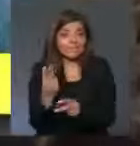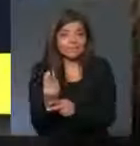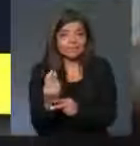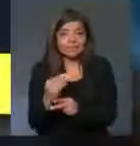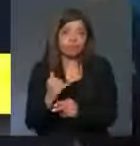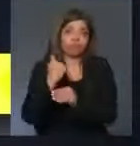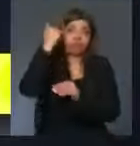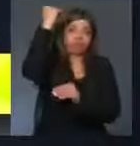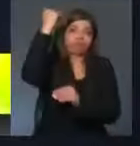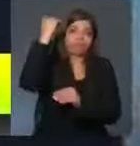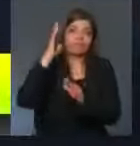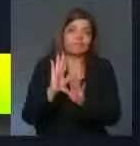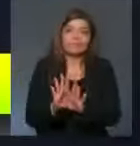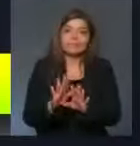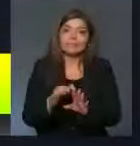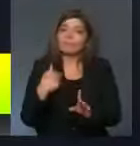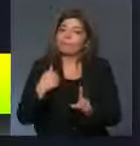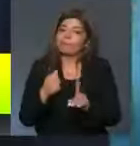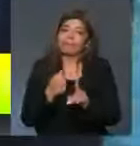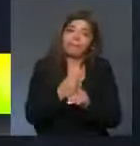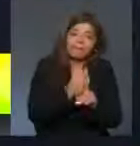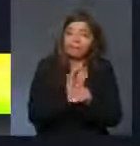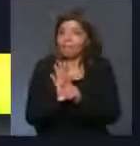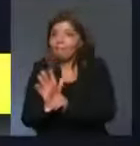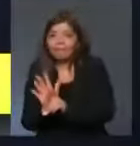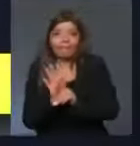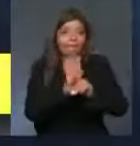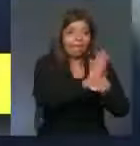Voy a ser bien honesto, nos han empujado harto y con bastante fuerza,